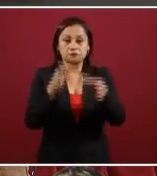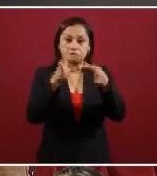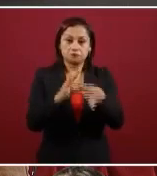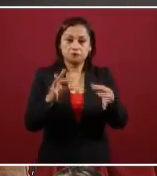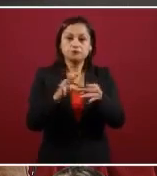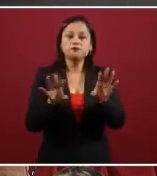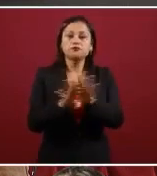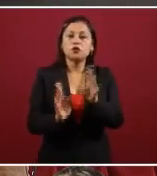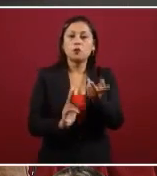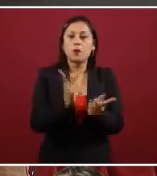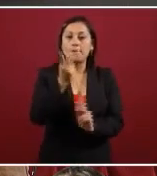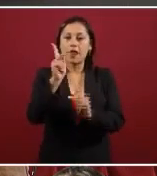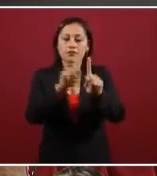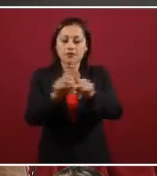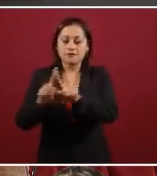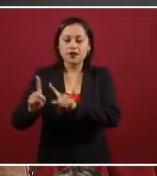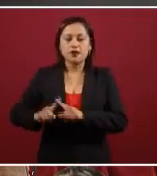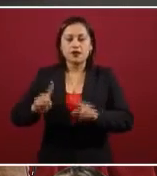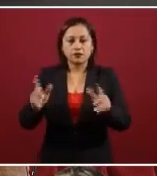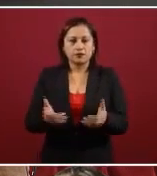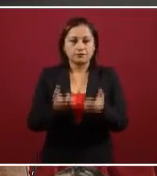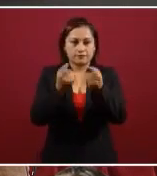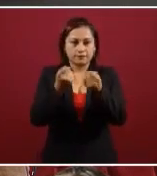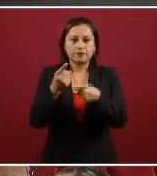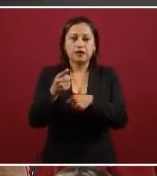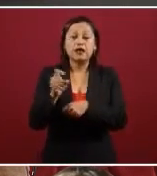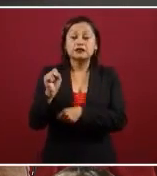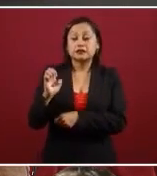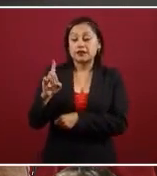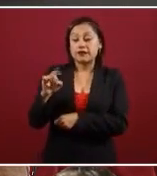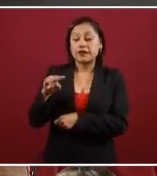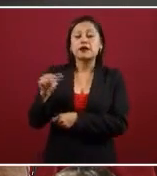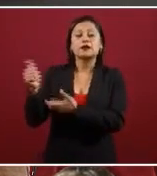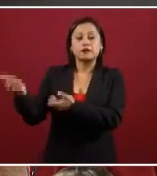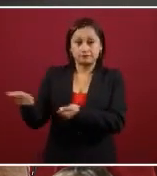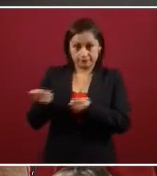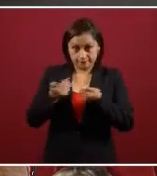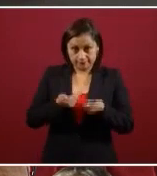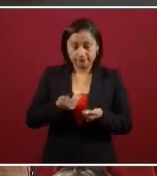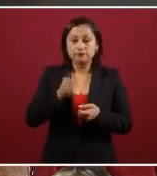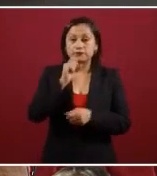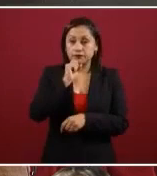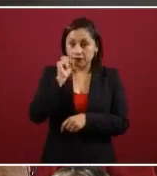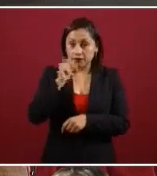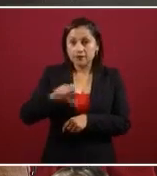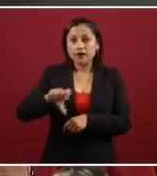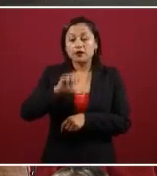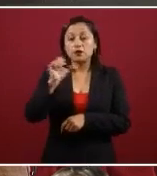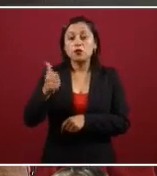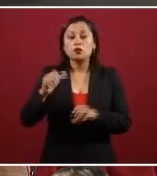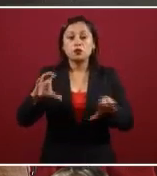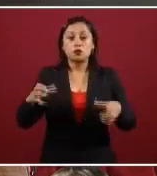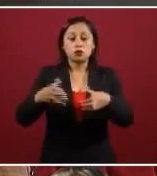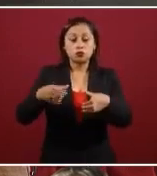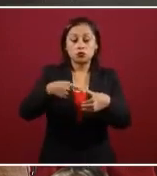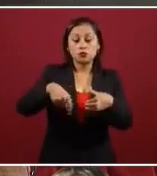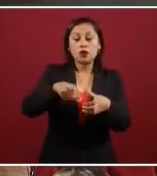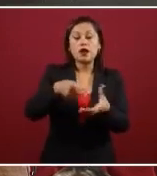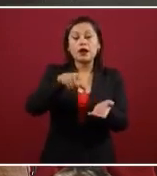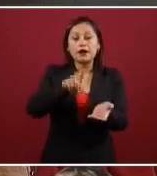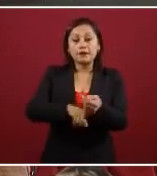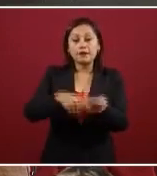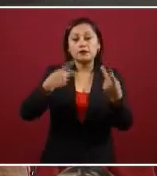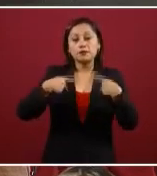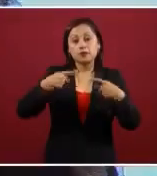ver, hablaba de la parte de Sedena, pero también en el quehacer comunitario de las comunidades de aprendizaje campesino,